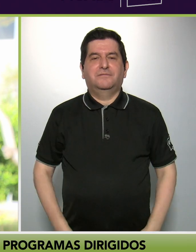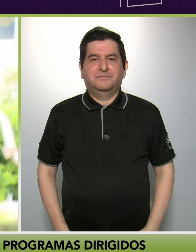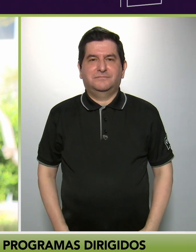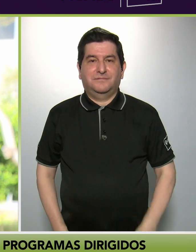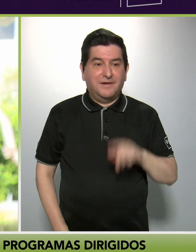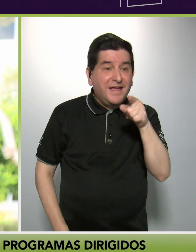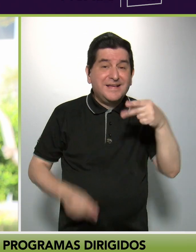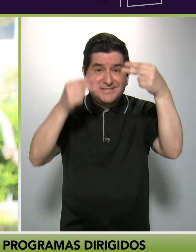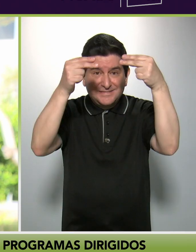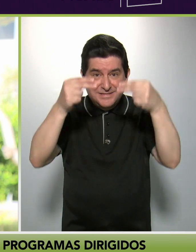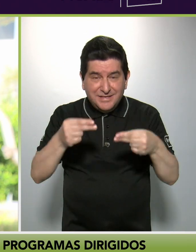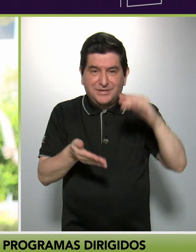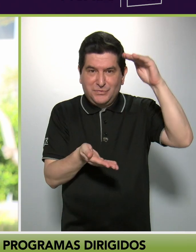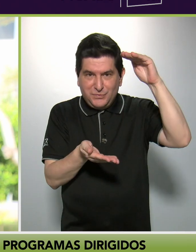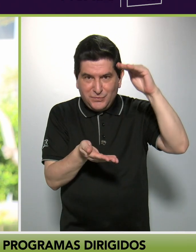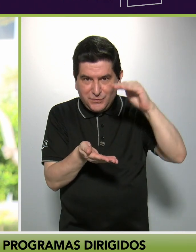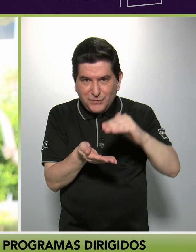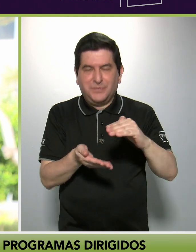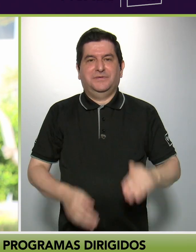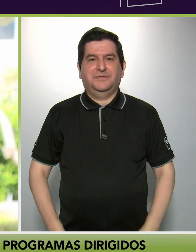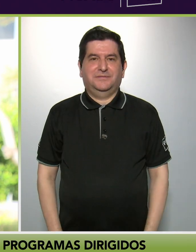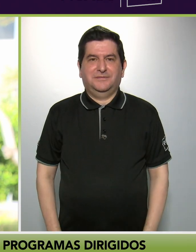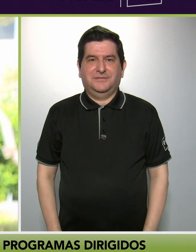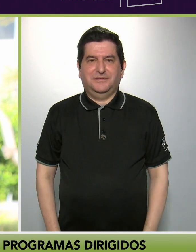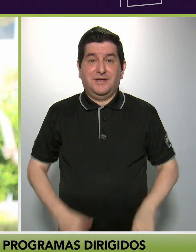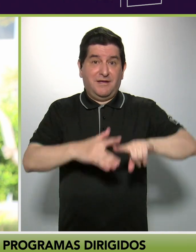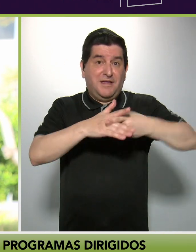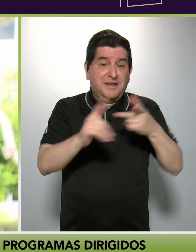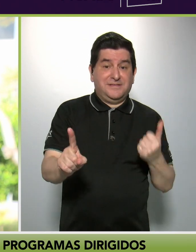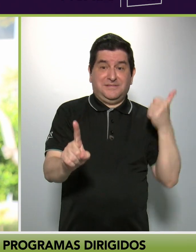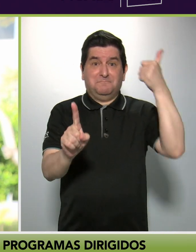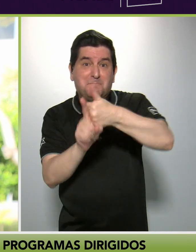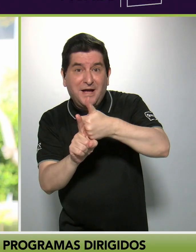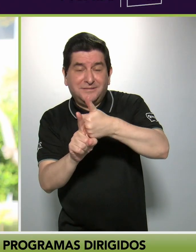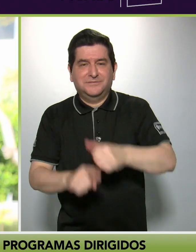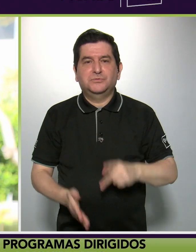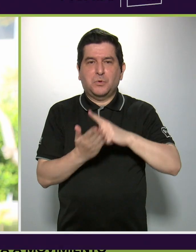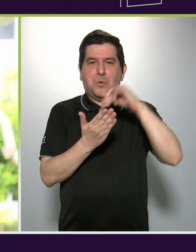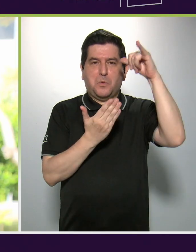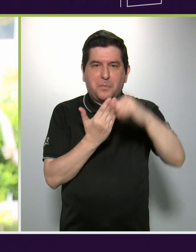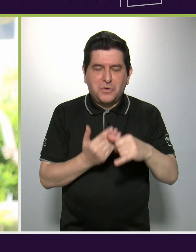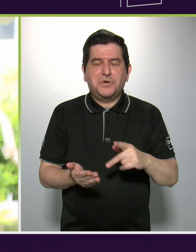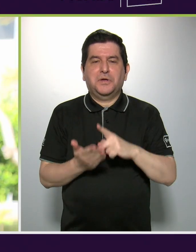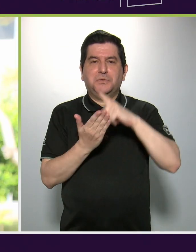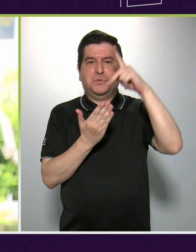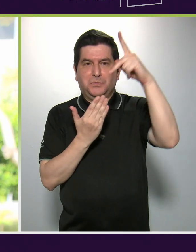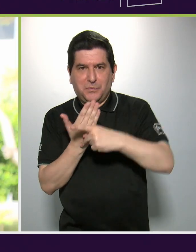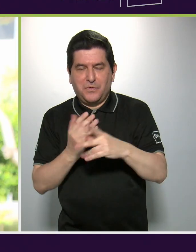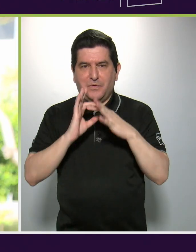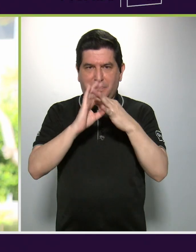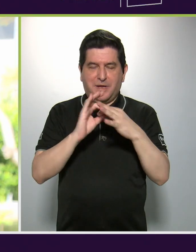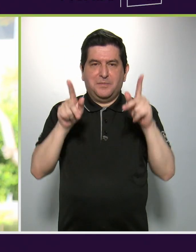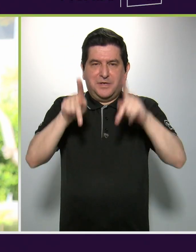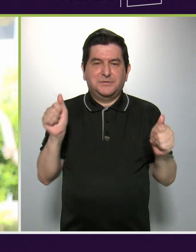empieza por impactar los proyectos, los programas que tienen que ver con personas con discapacidad. Entonces siento que hay una percepción de